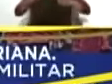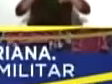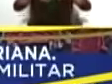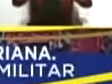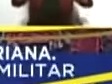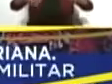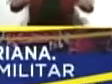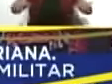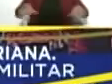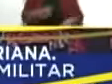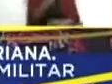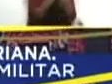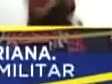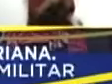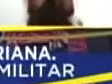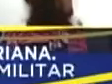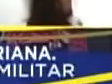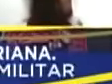prendan una velita,